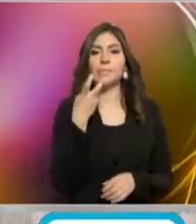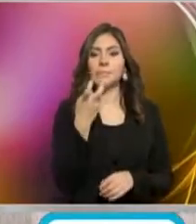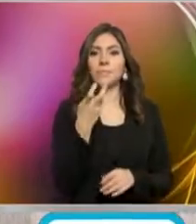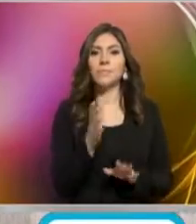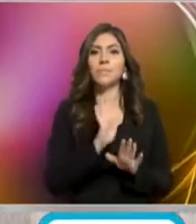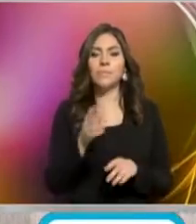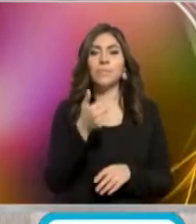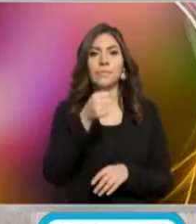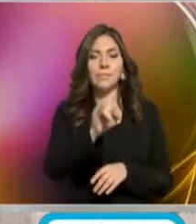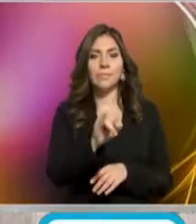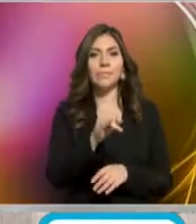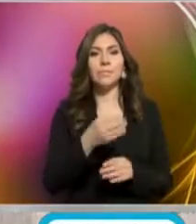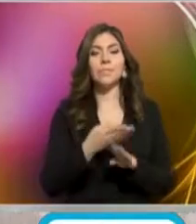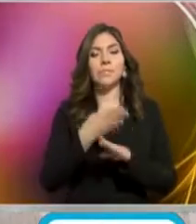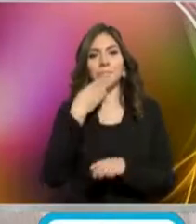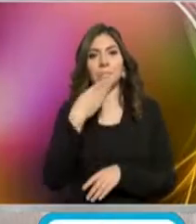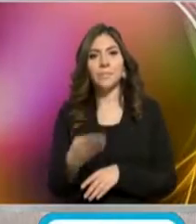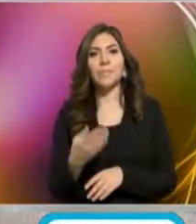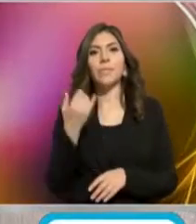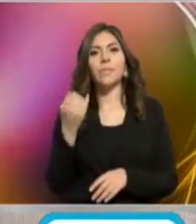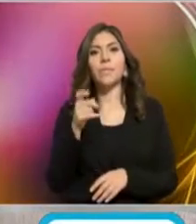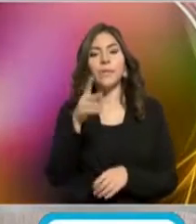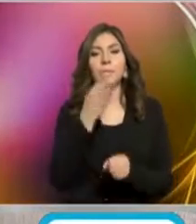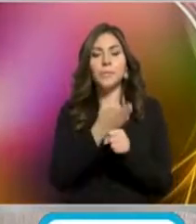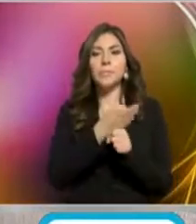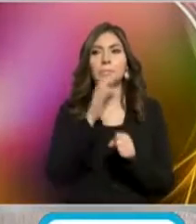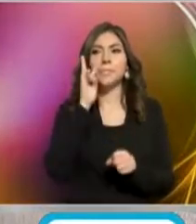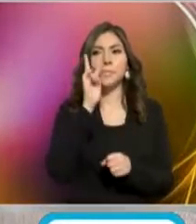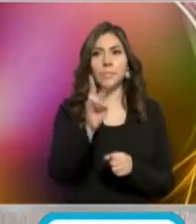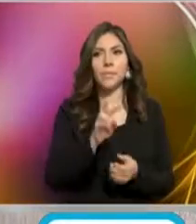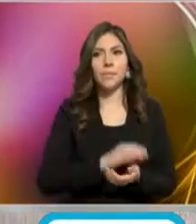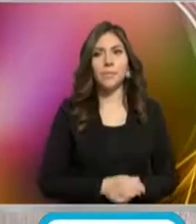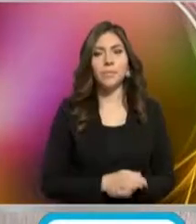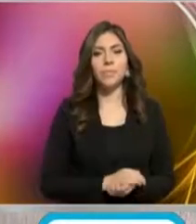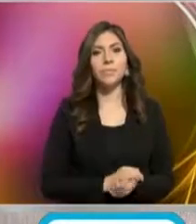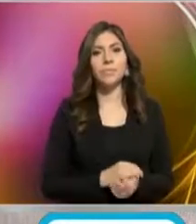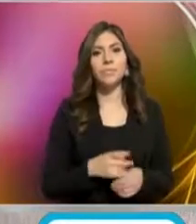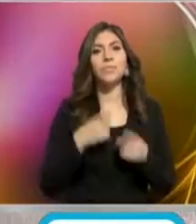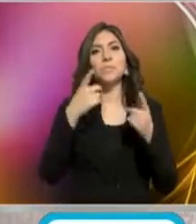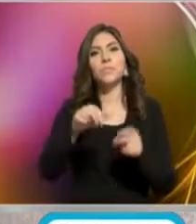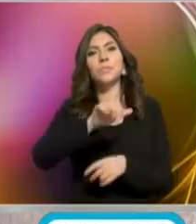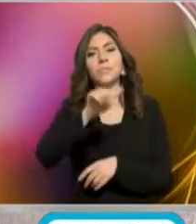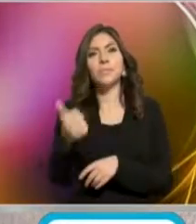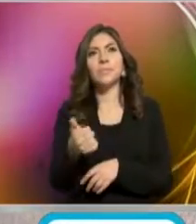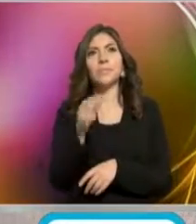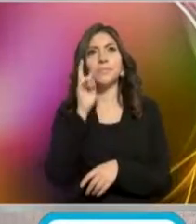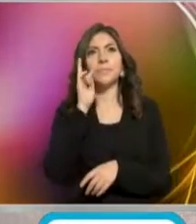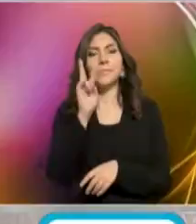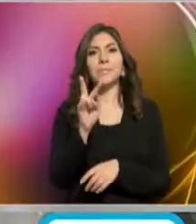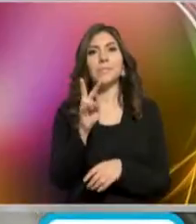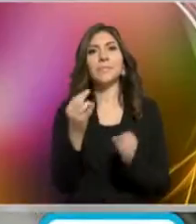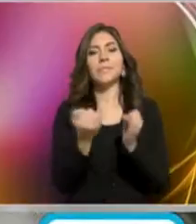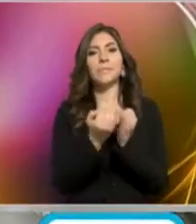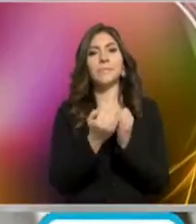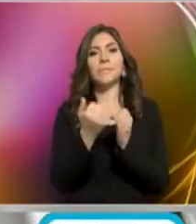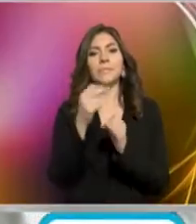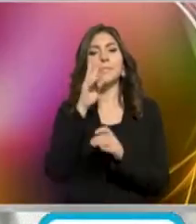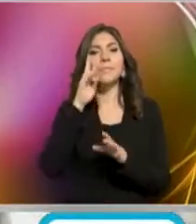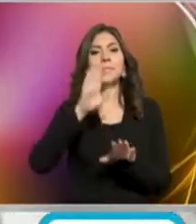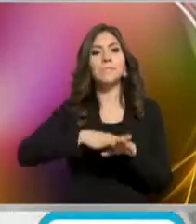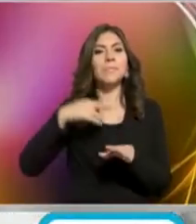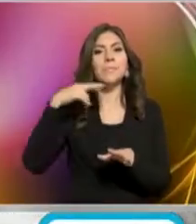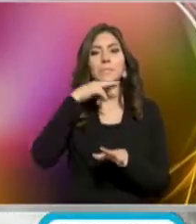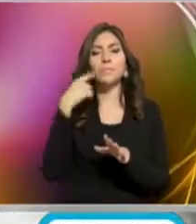término, ¿no? Sí, sí, sí. Muy bien. Ok, ahorita lo vamos a ver. ¿Le doy otro? Échale a volar. Con el de abajo para que sea